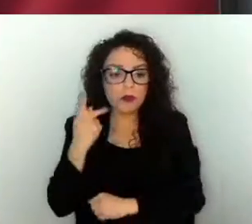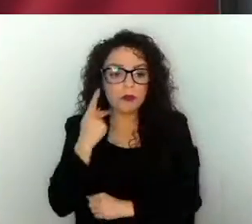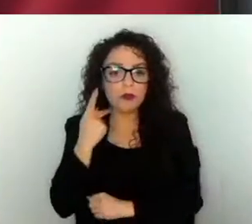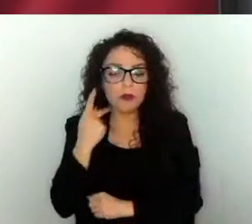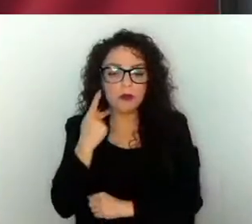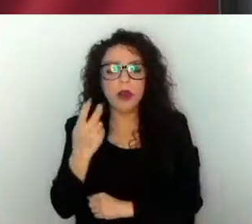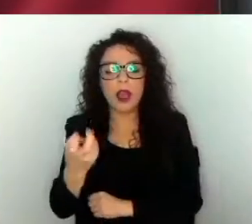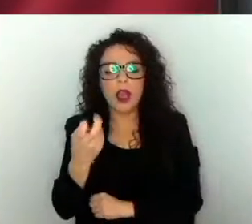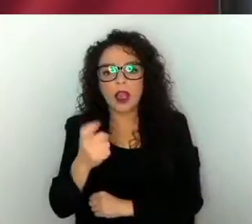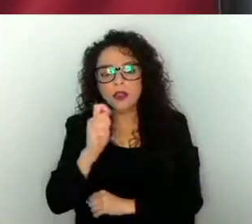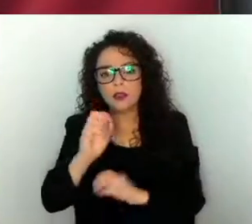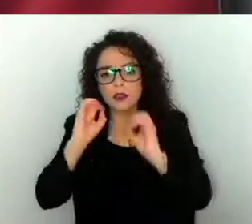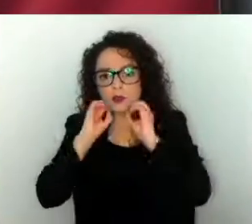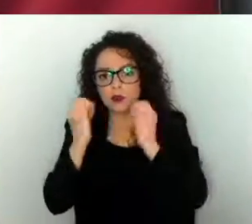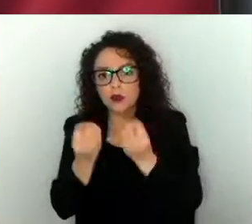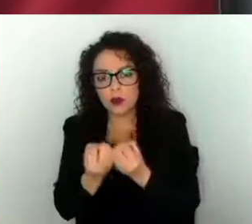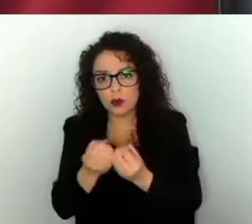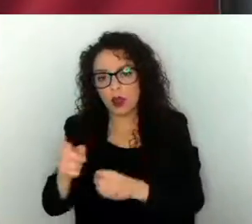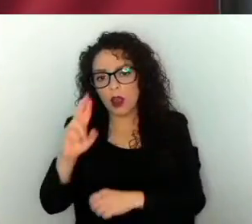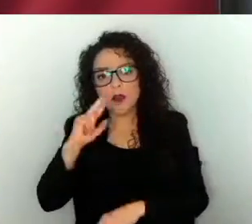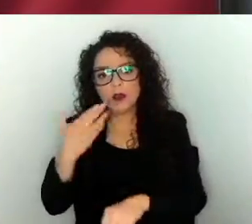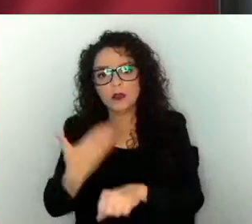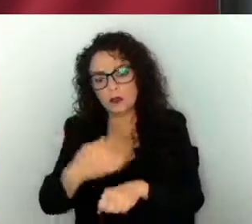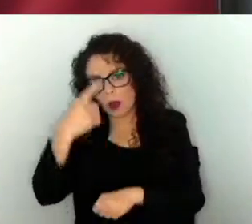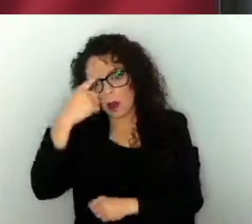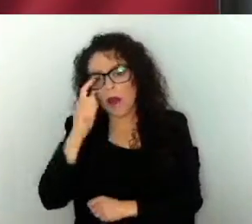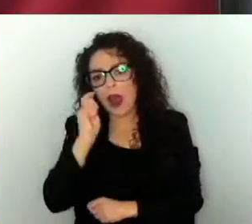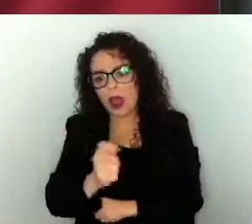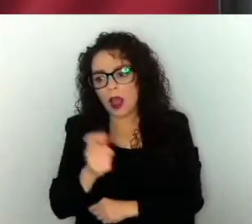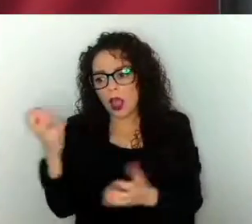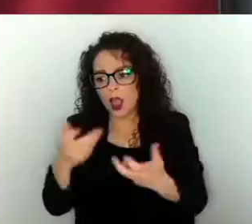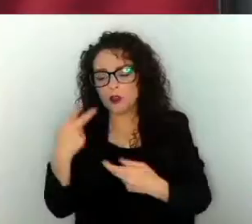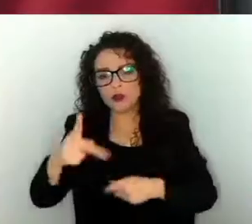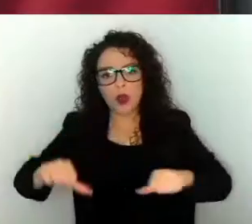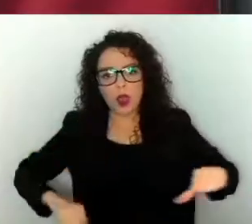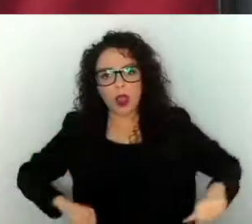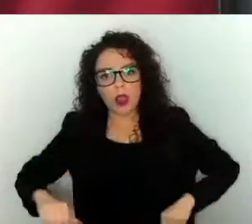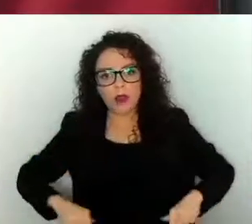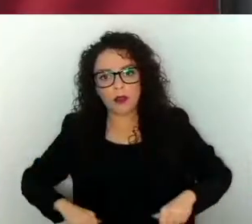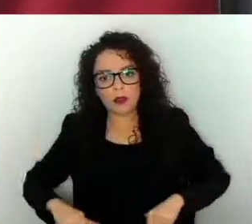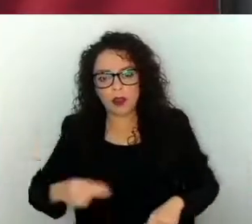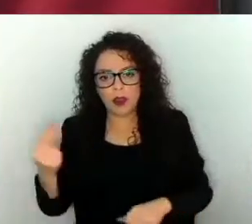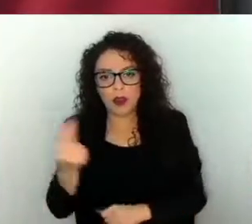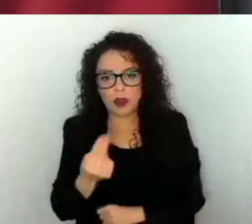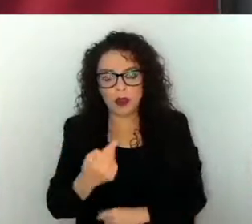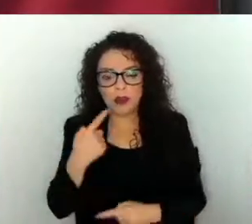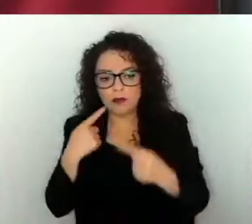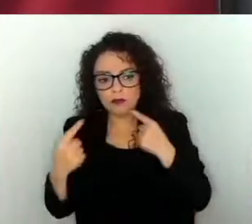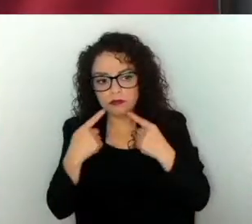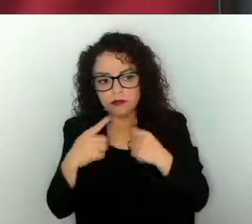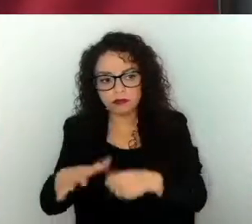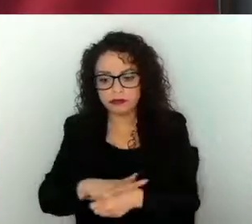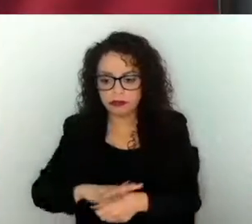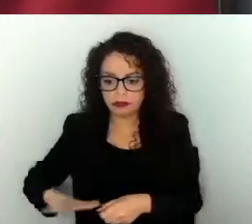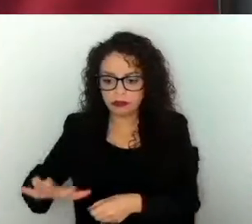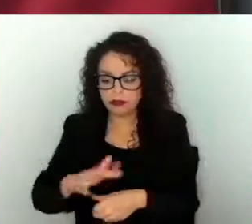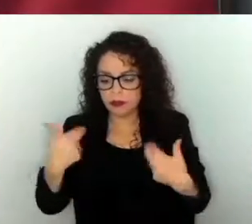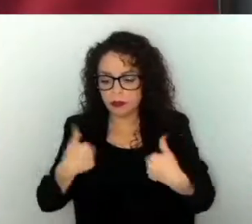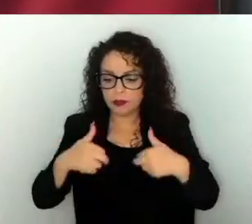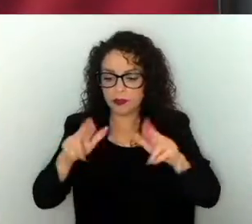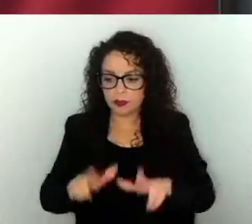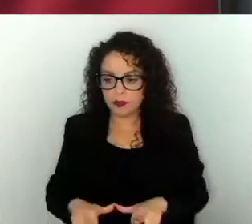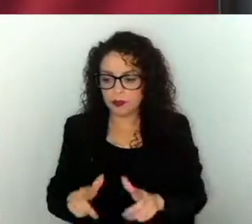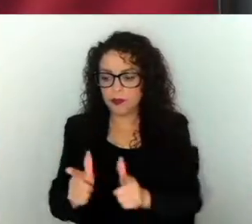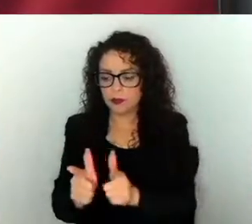órgano colegiado facultado para desempeñar la tarea de concertación política de las fuerzas representadas en el